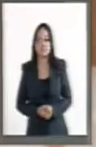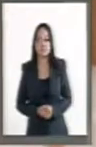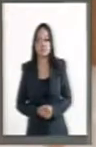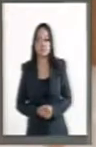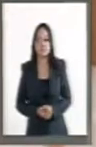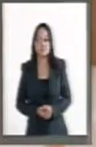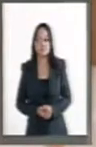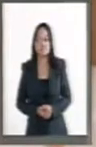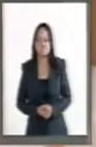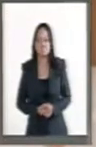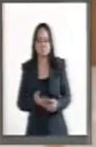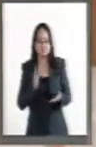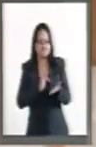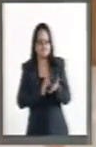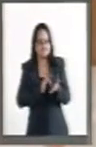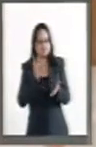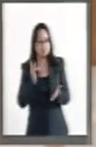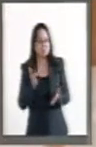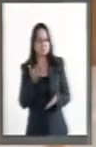Muchas gracias,